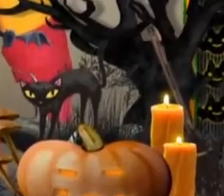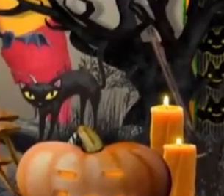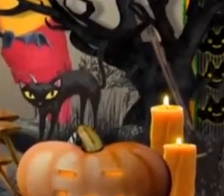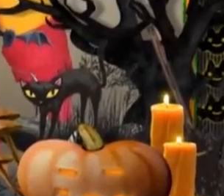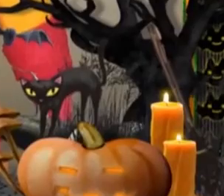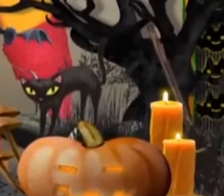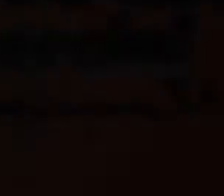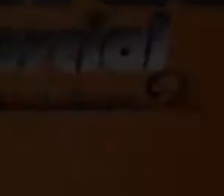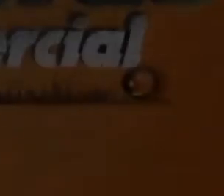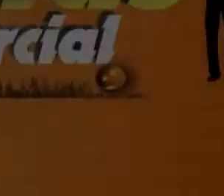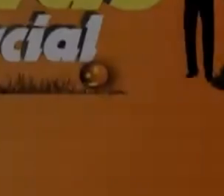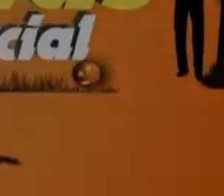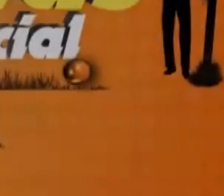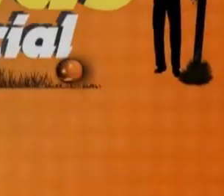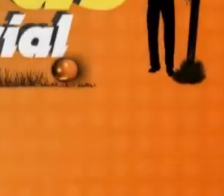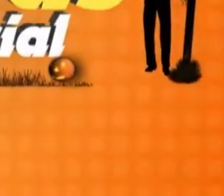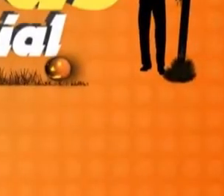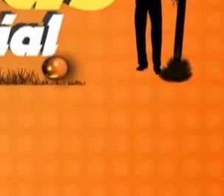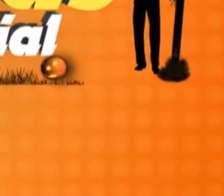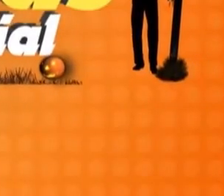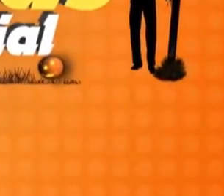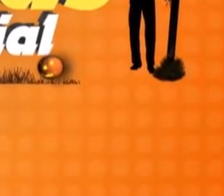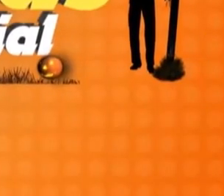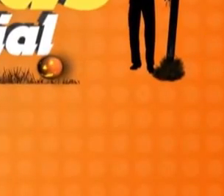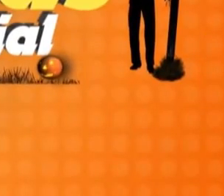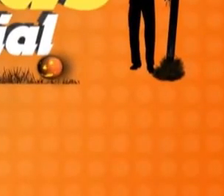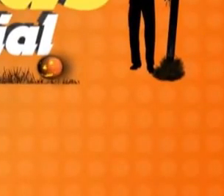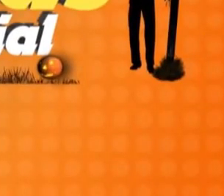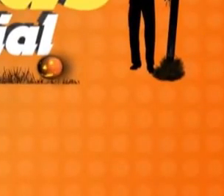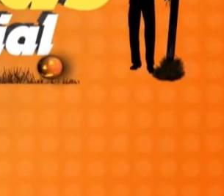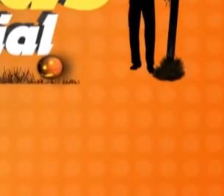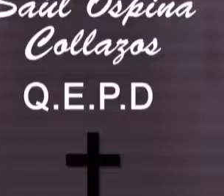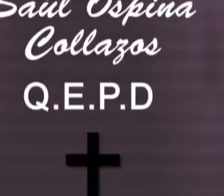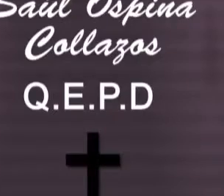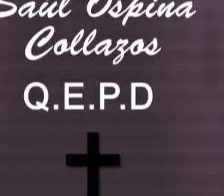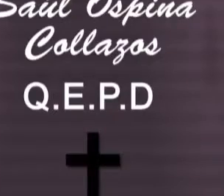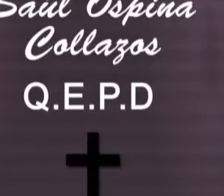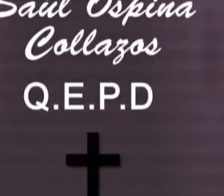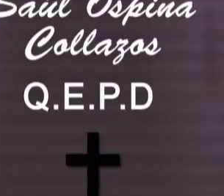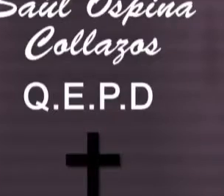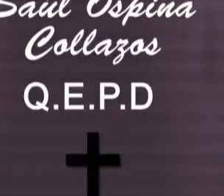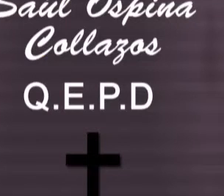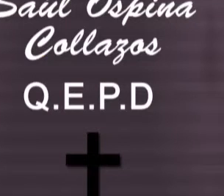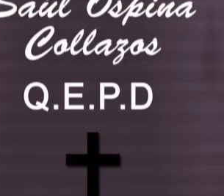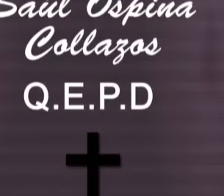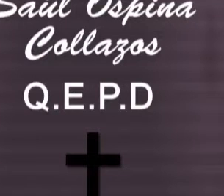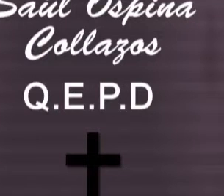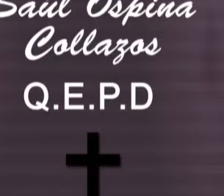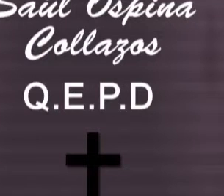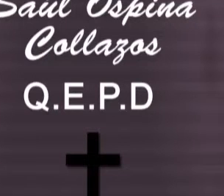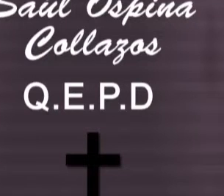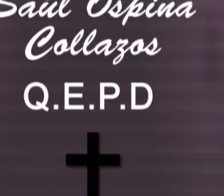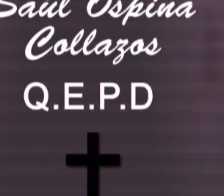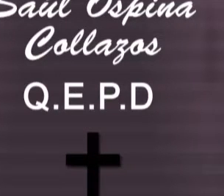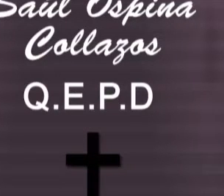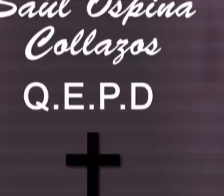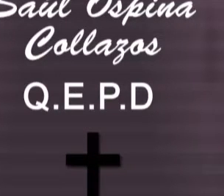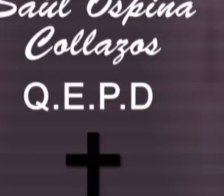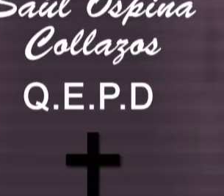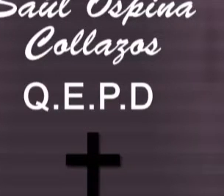mercancía seleccionada. Vive Halloween con Maravilla Centro Comercial. El señor Saúl Ernesto Ospina Collazos cumple su primer